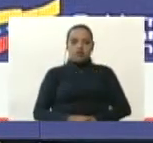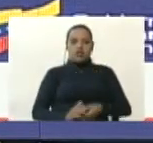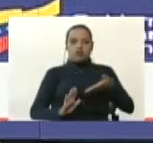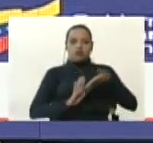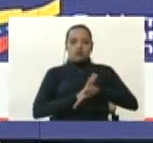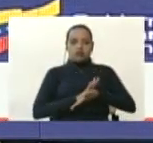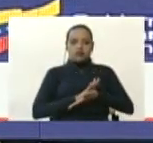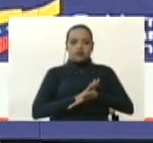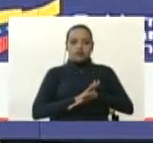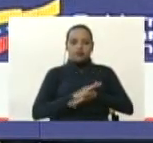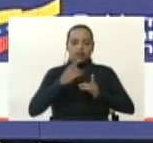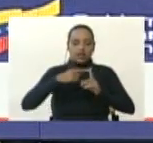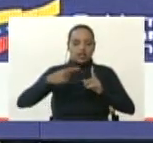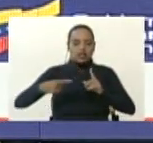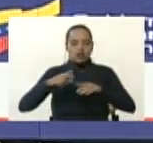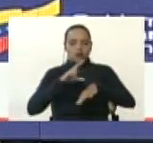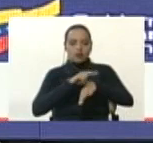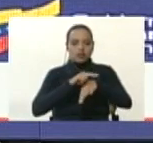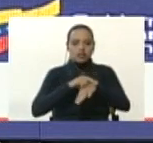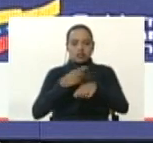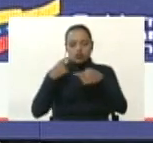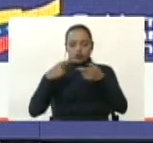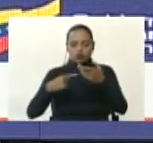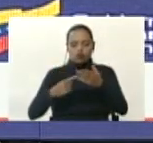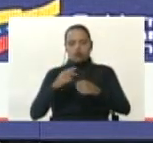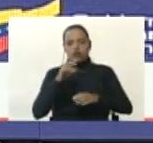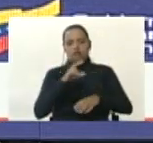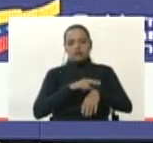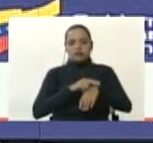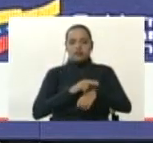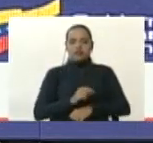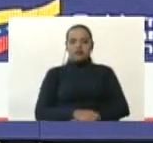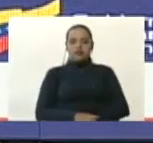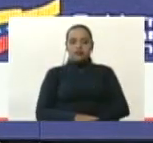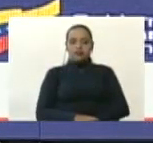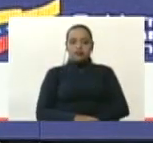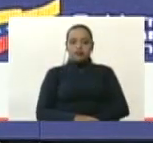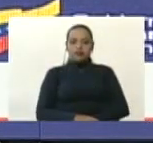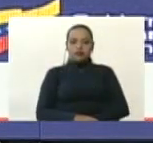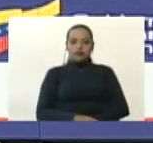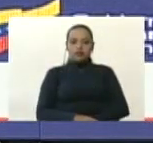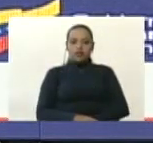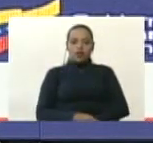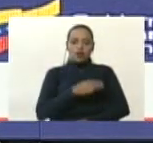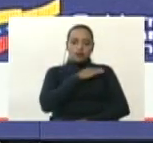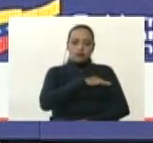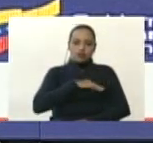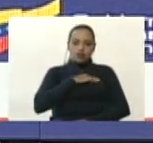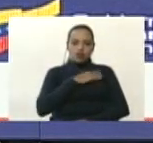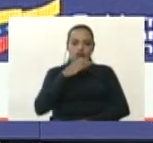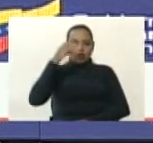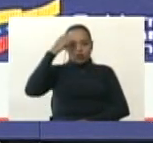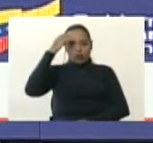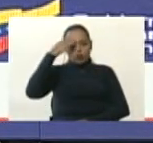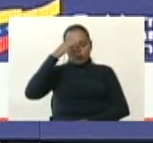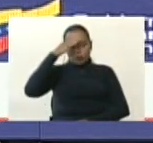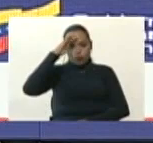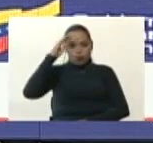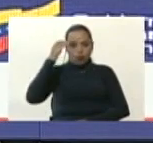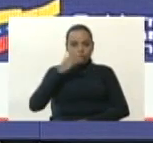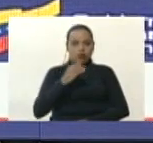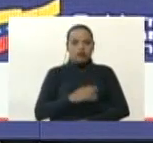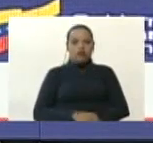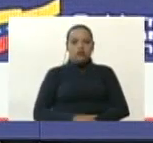la electromedicina y de equipos médicos, con la misión cubana, con el